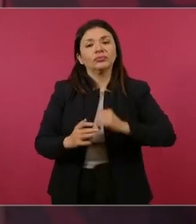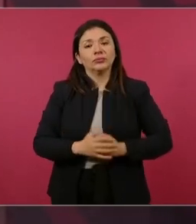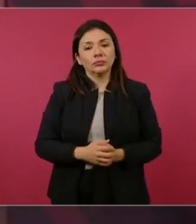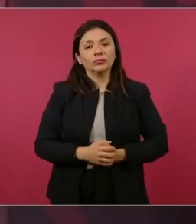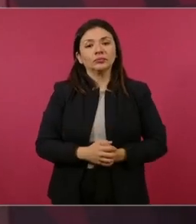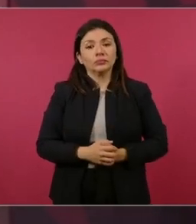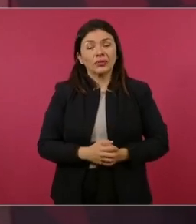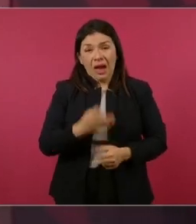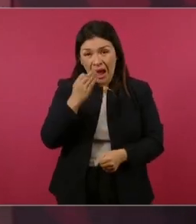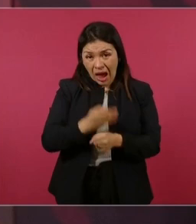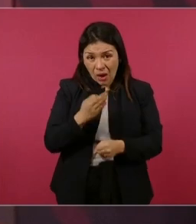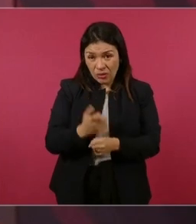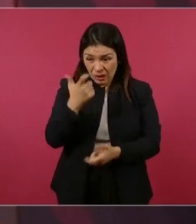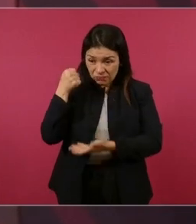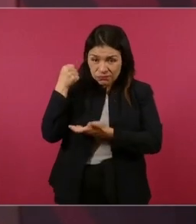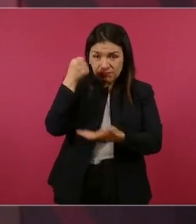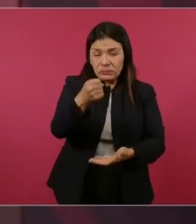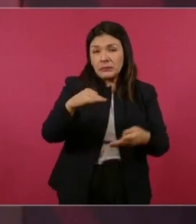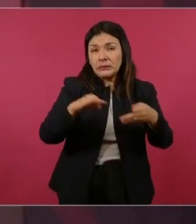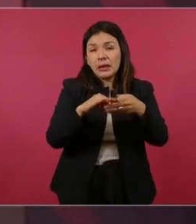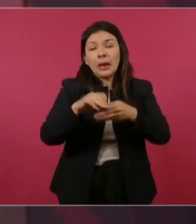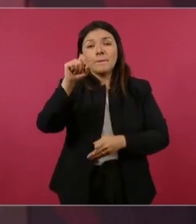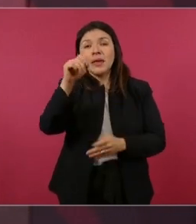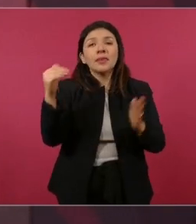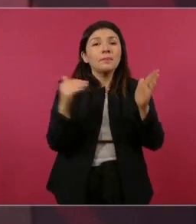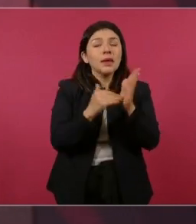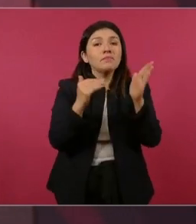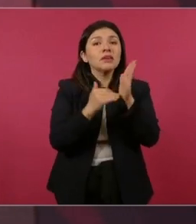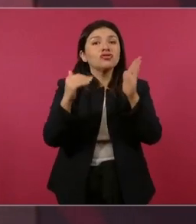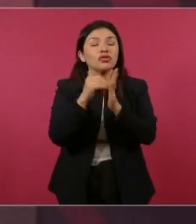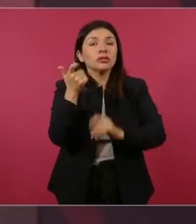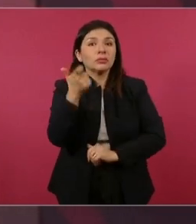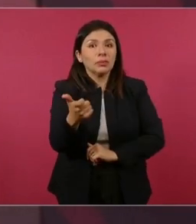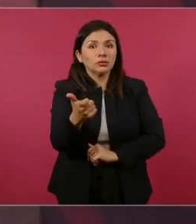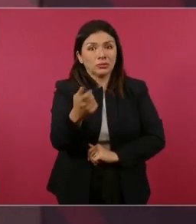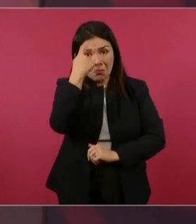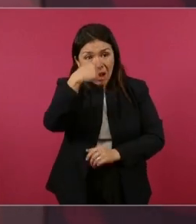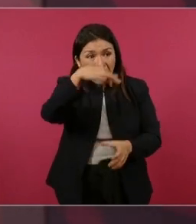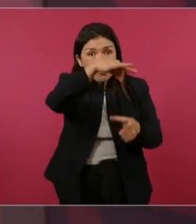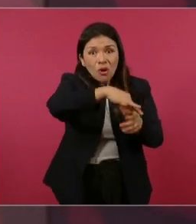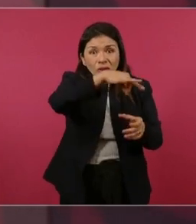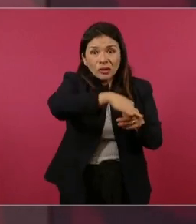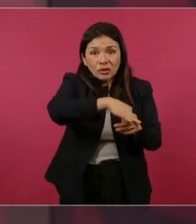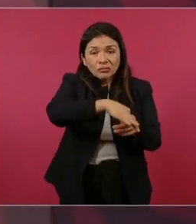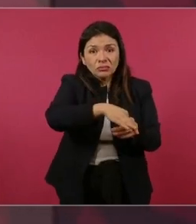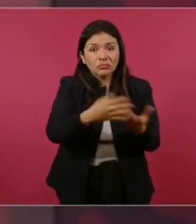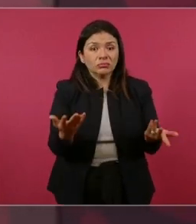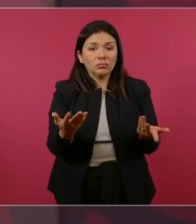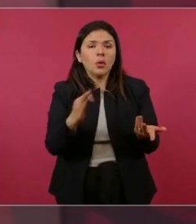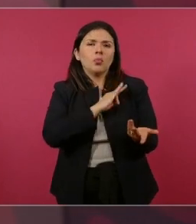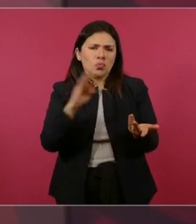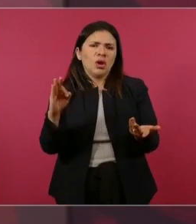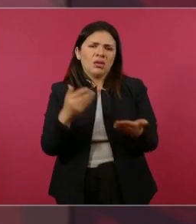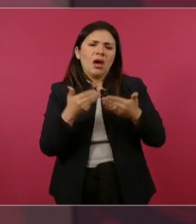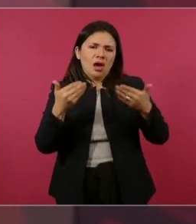se destinan más de 20 mil millones de pesos a los procesos electorales, se podría